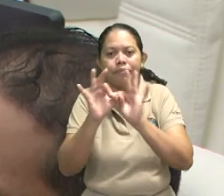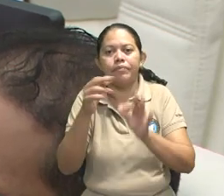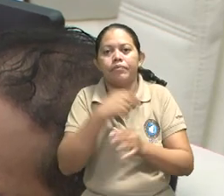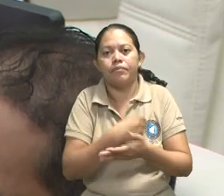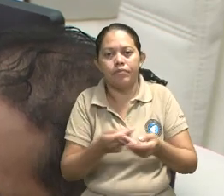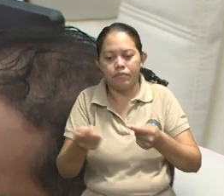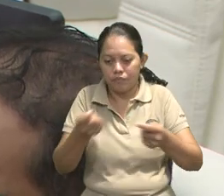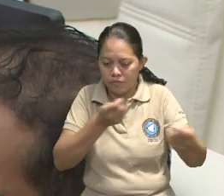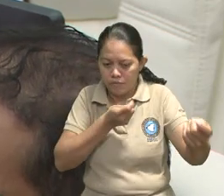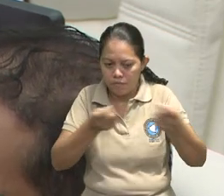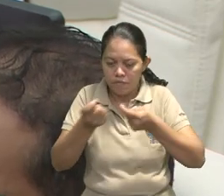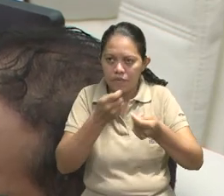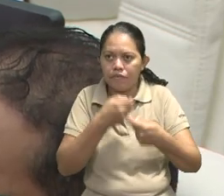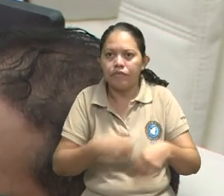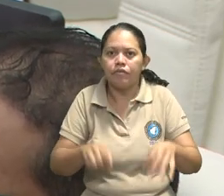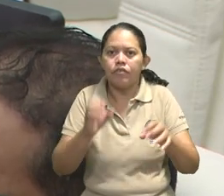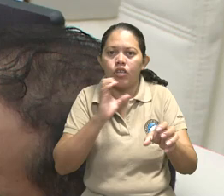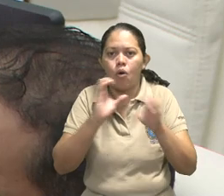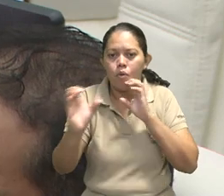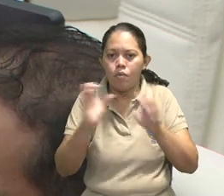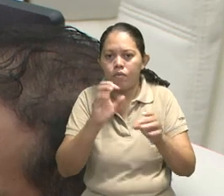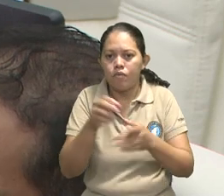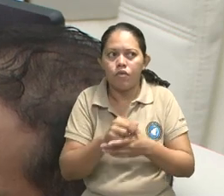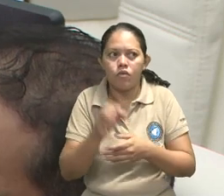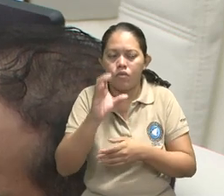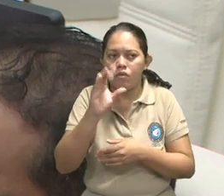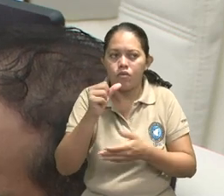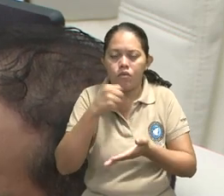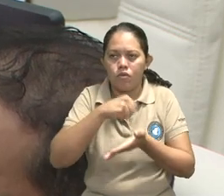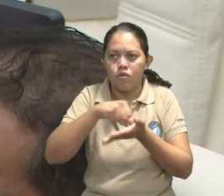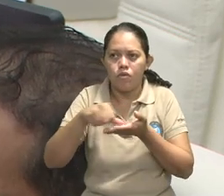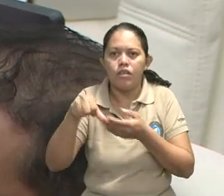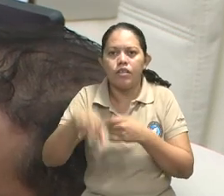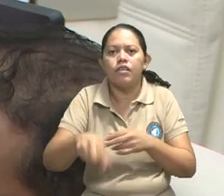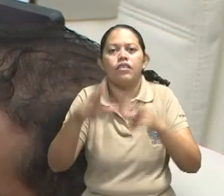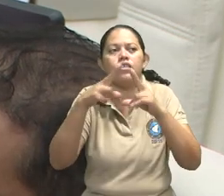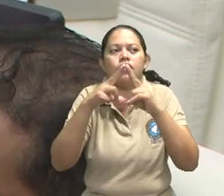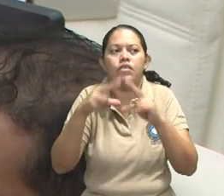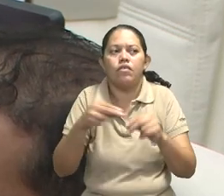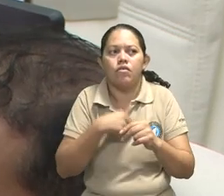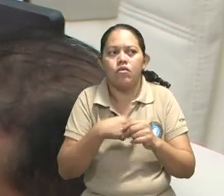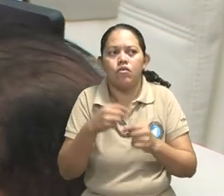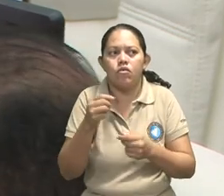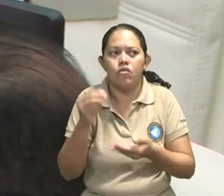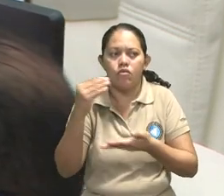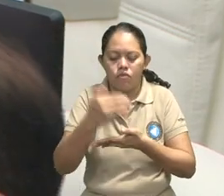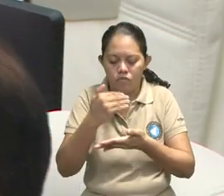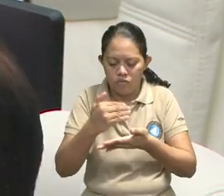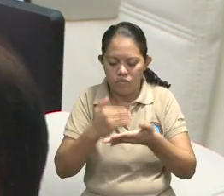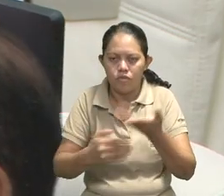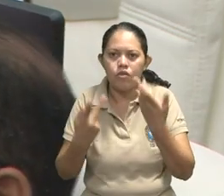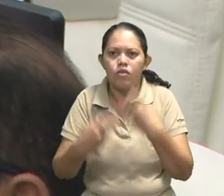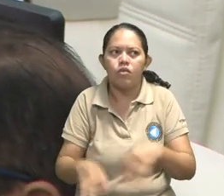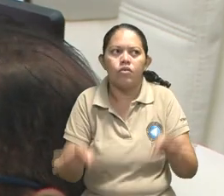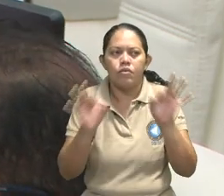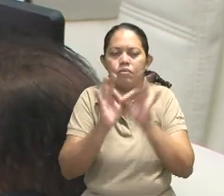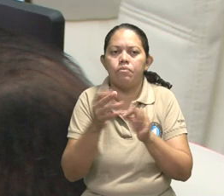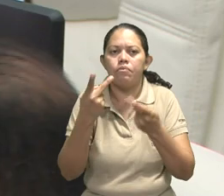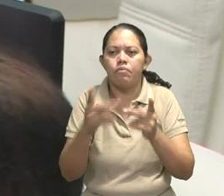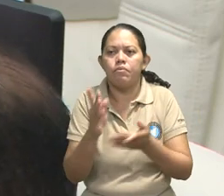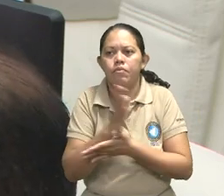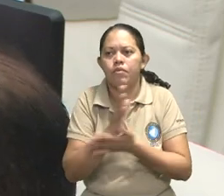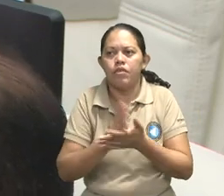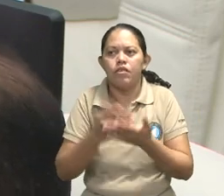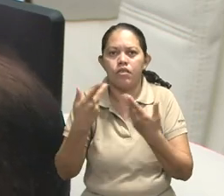ente regulador de los servicios de telecomunicaciones y correos en Nicaragua esté regido sobre una estructura organizacional